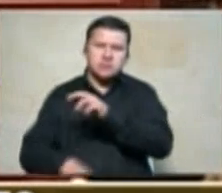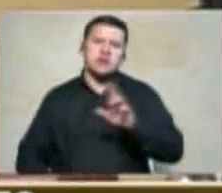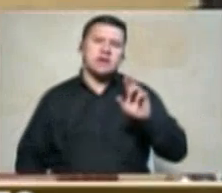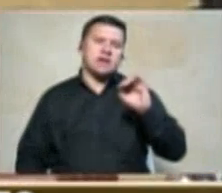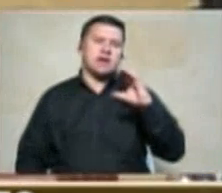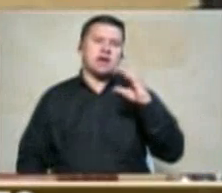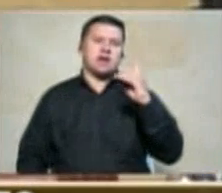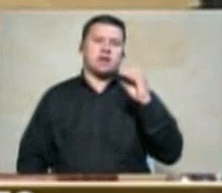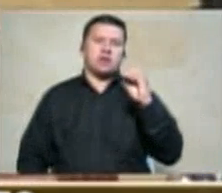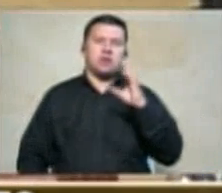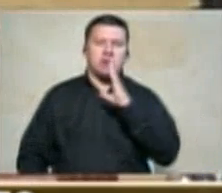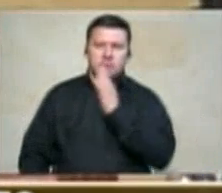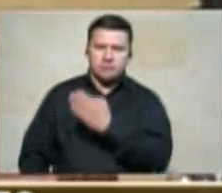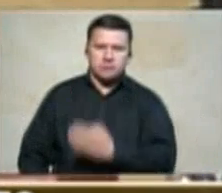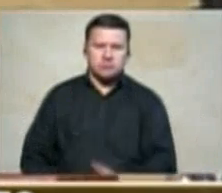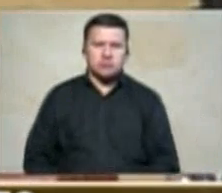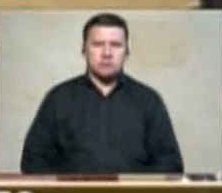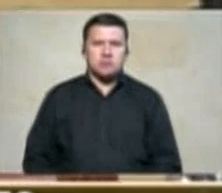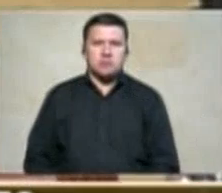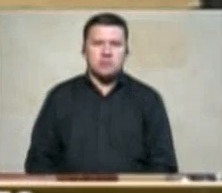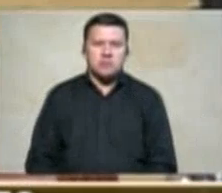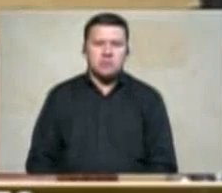Ricardo Sabogal Urrey.